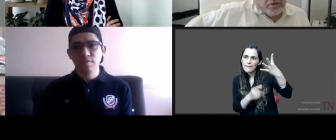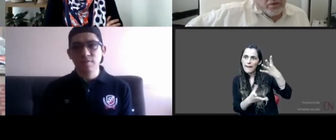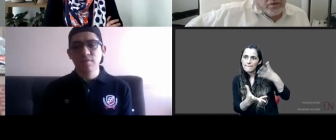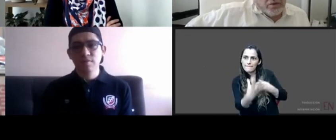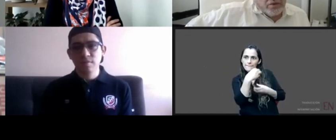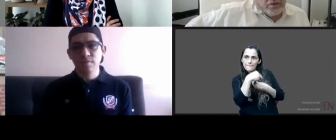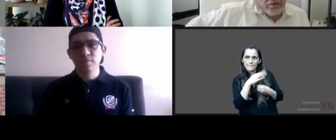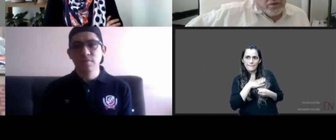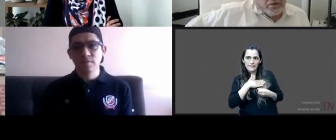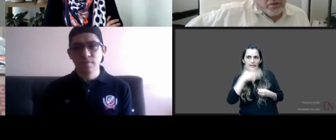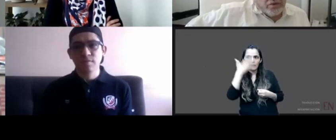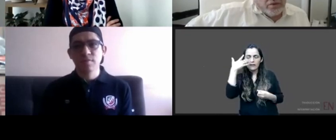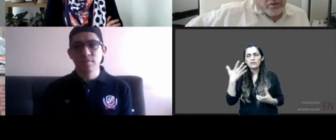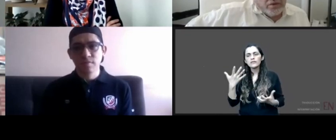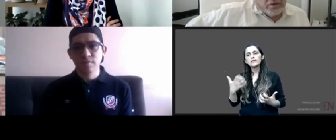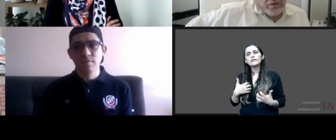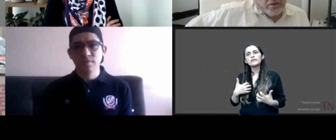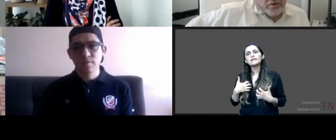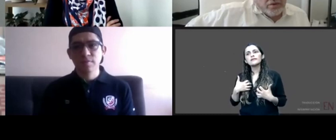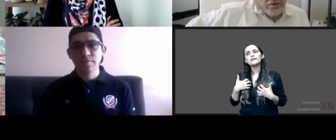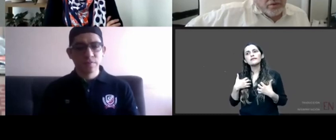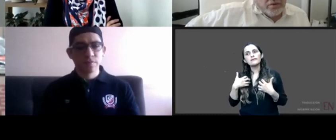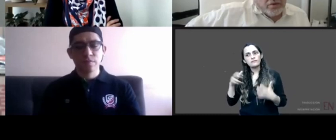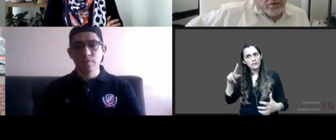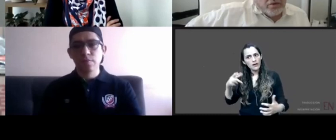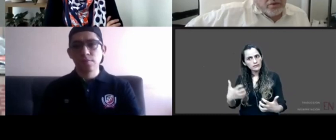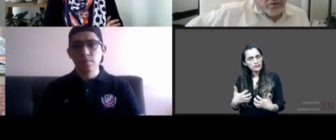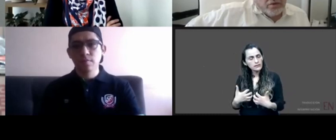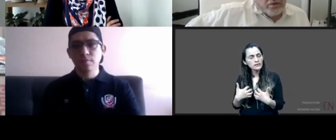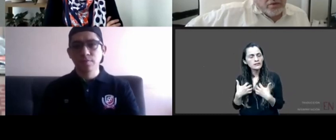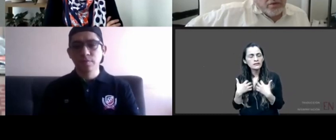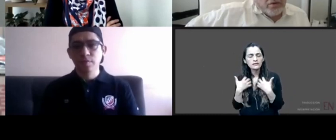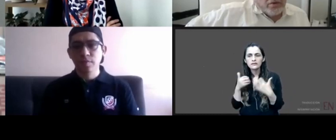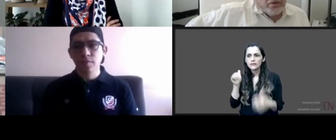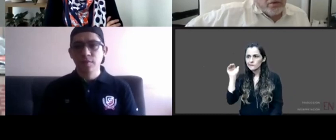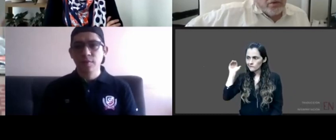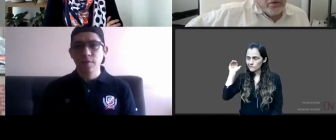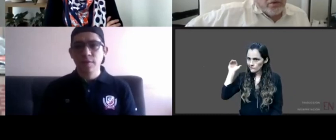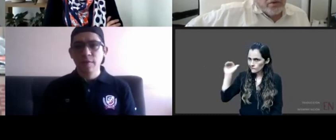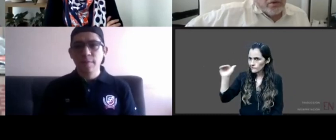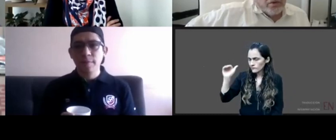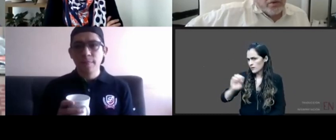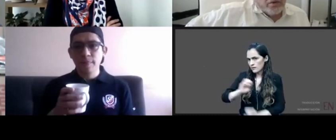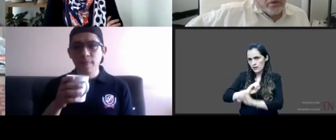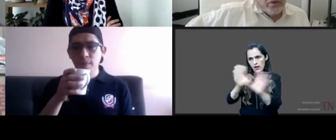dio mucha impotencia, mucho coraje, pues entonces claro, le tuve que decir que